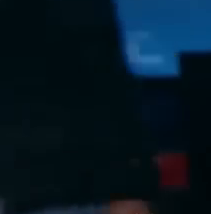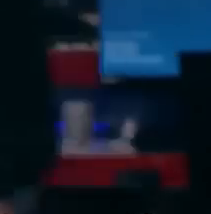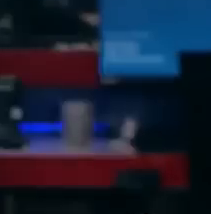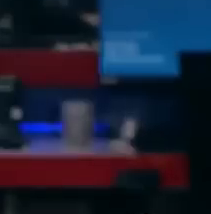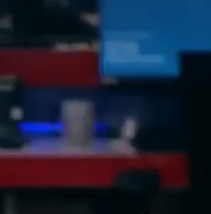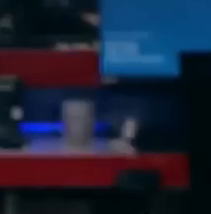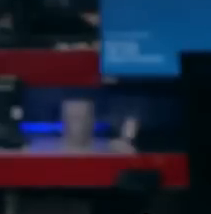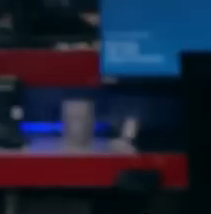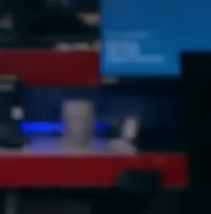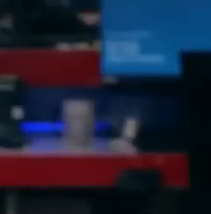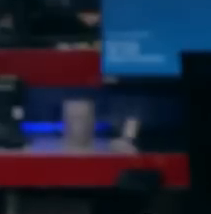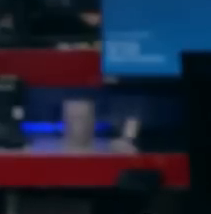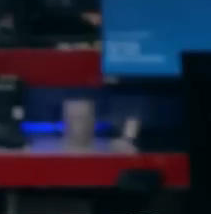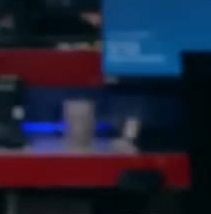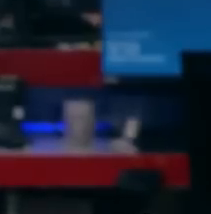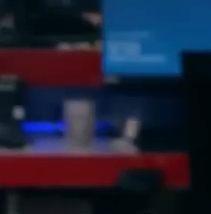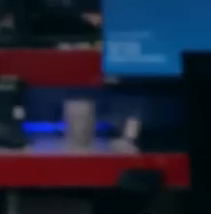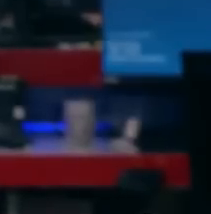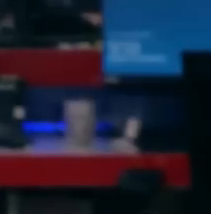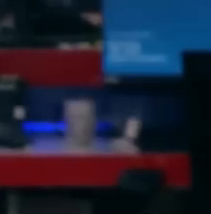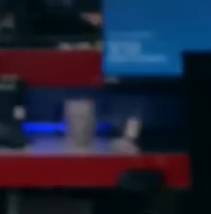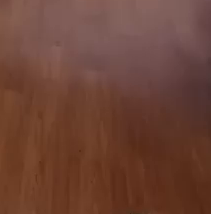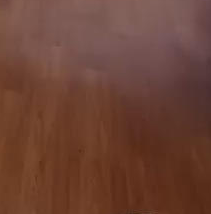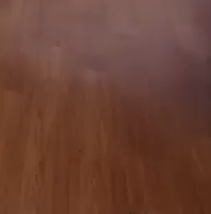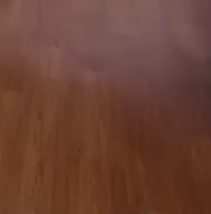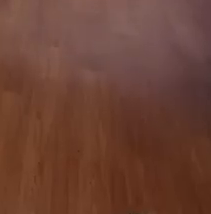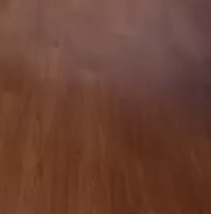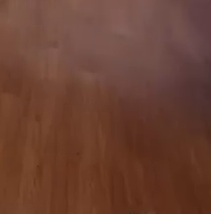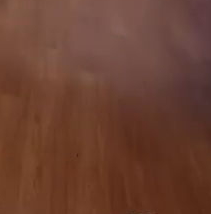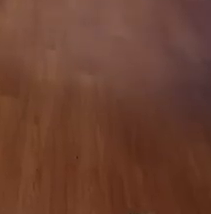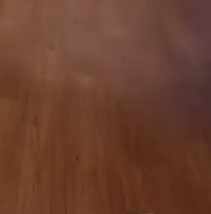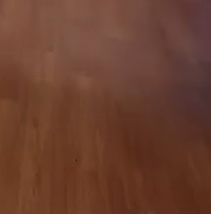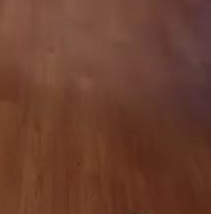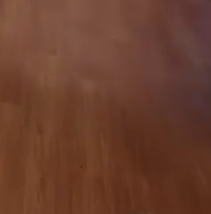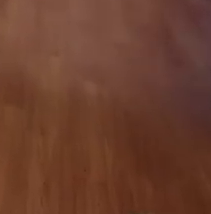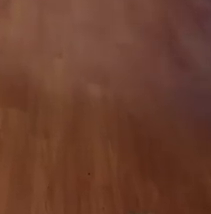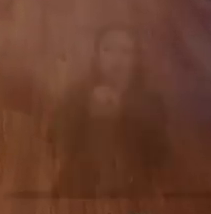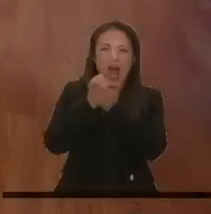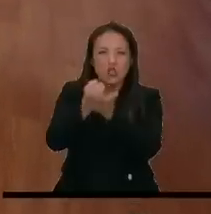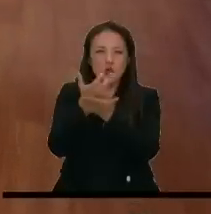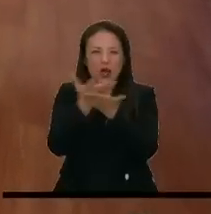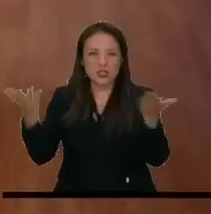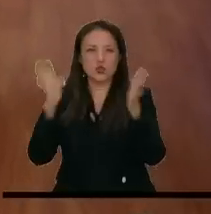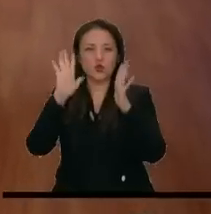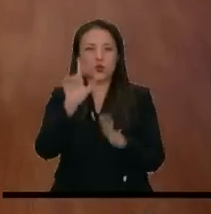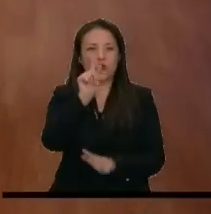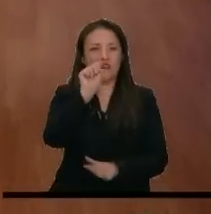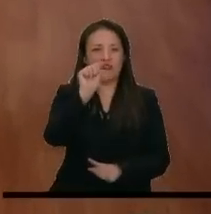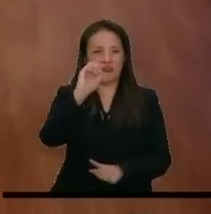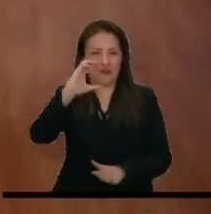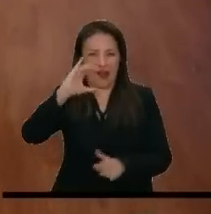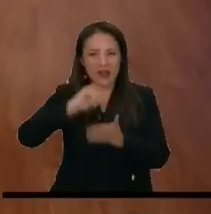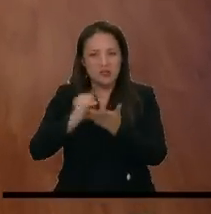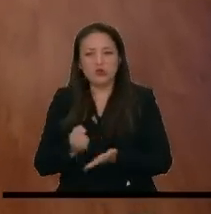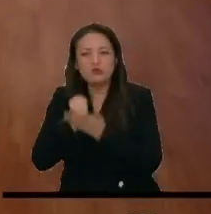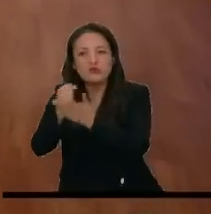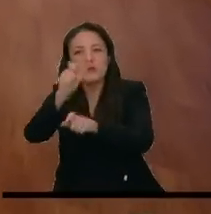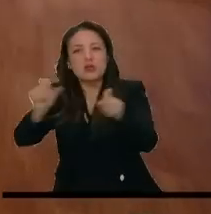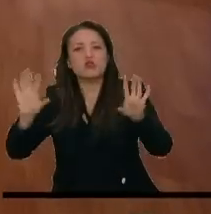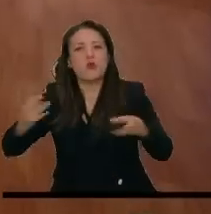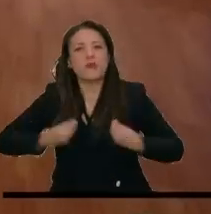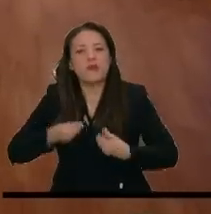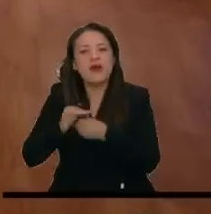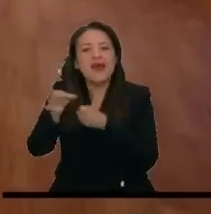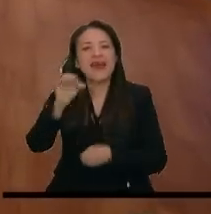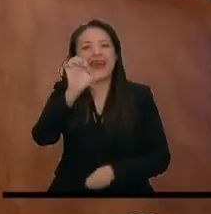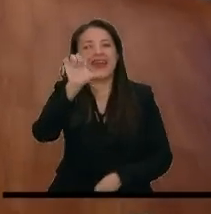a pesar de las ayudas que están llegando por parte de la Fuerza Aérea Colombiana a la población del Calvario en el Meta, sus habitantes no están tranquilos porque las vías de